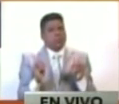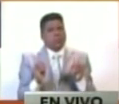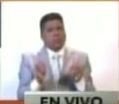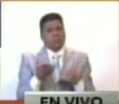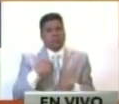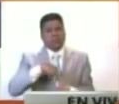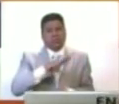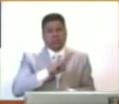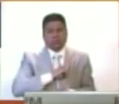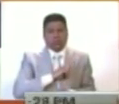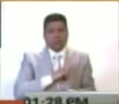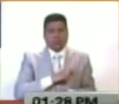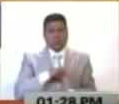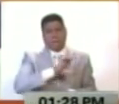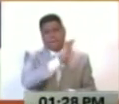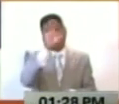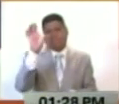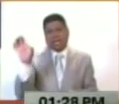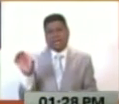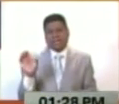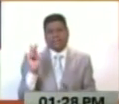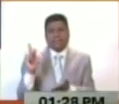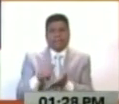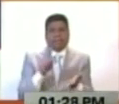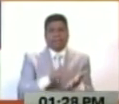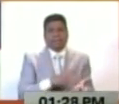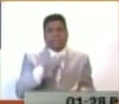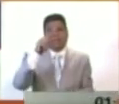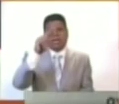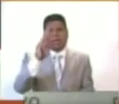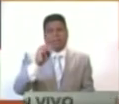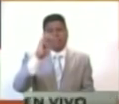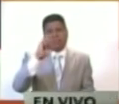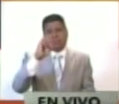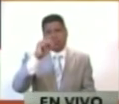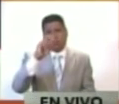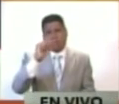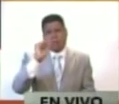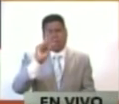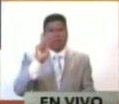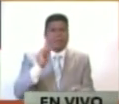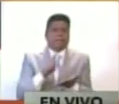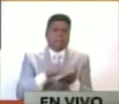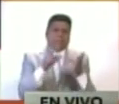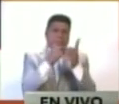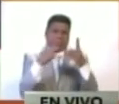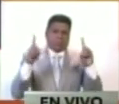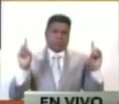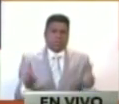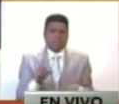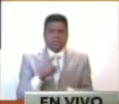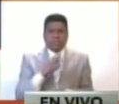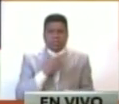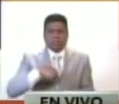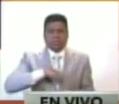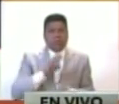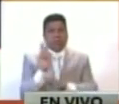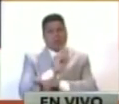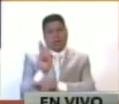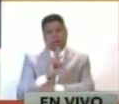NOAN por la necesidad de reformar y democratizar. Nosotros en lo inmediato, el Buró de Coordinación de